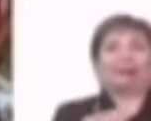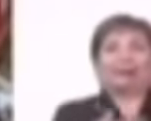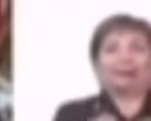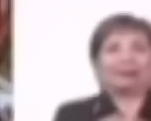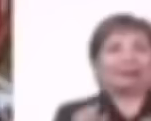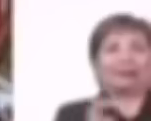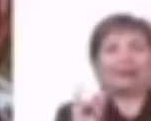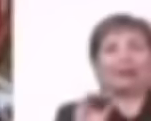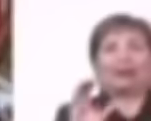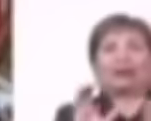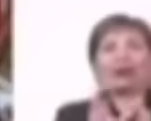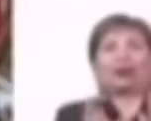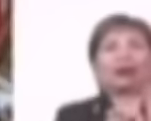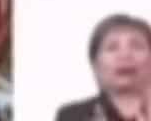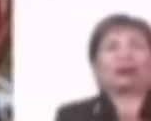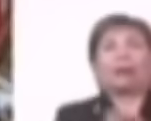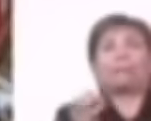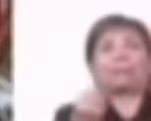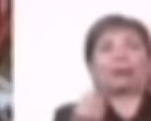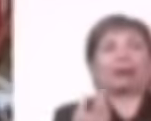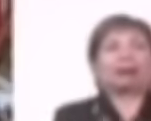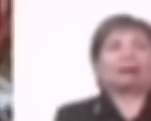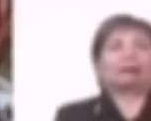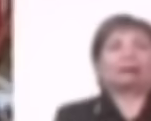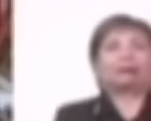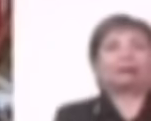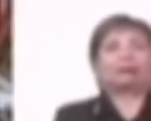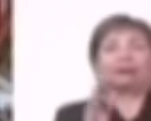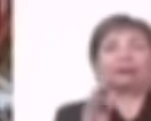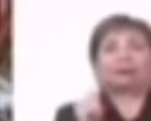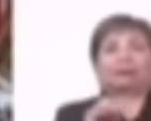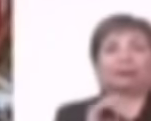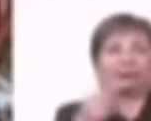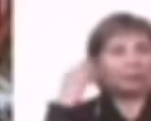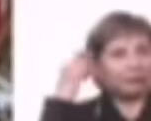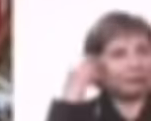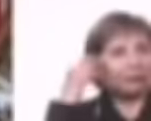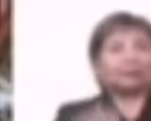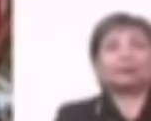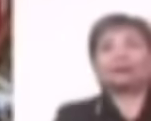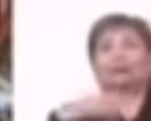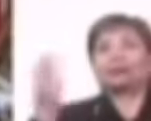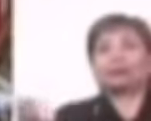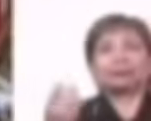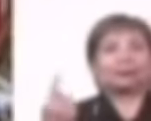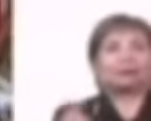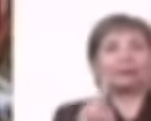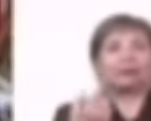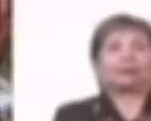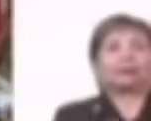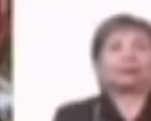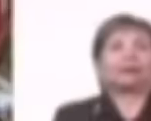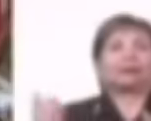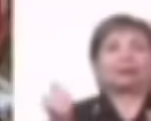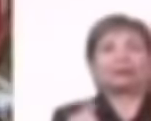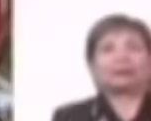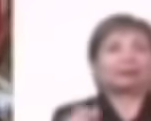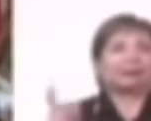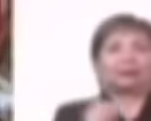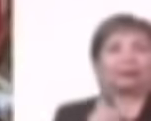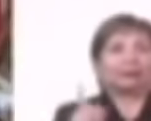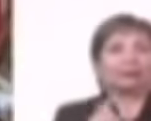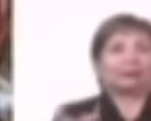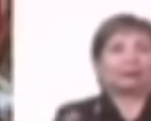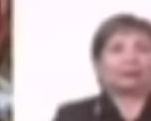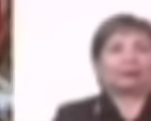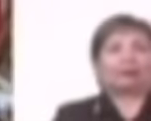propuesta inconstitucional, porque la facultad de dirigir la política exterior recae exclusivamente en el Poder Ejecutivo y no en el